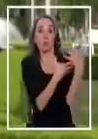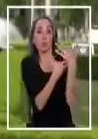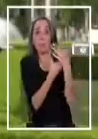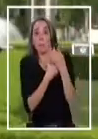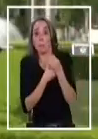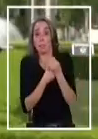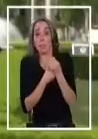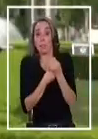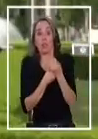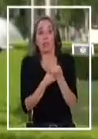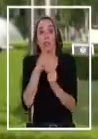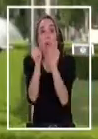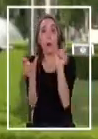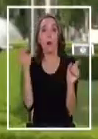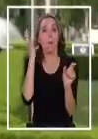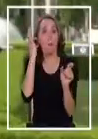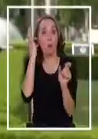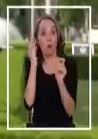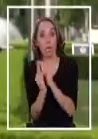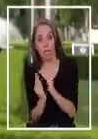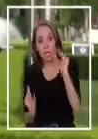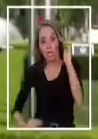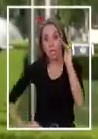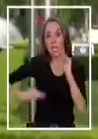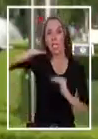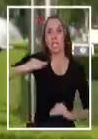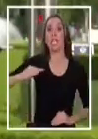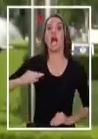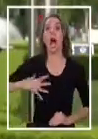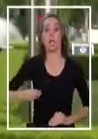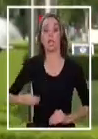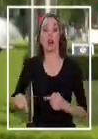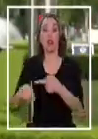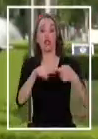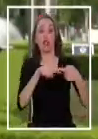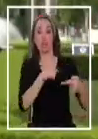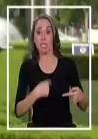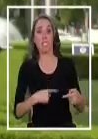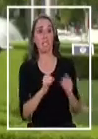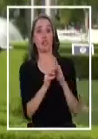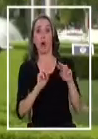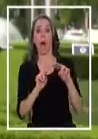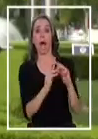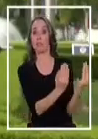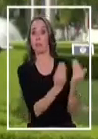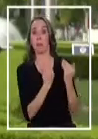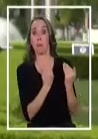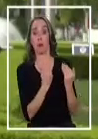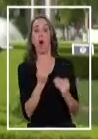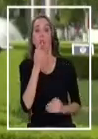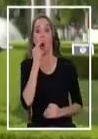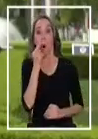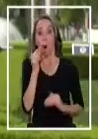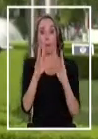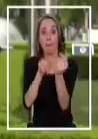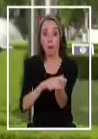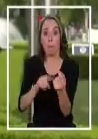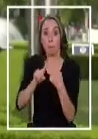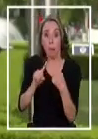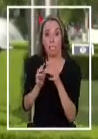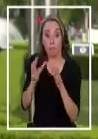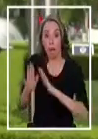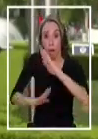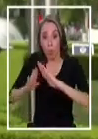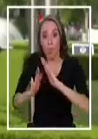inmensa. Son las mujeres las que crían a los hijos y esta sociedad no ha hecho mucho para apoyarnos. Si los hombres y las familias se involucran